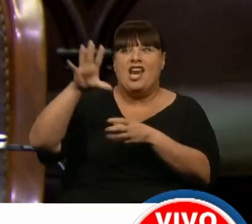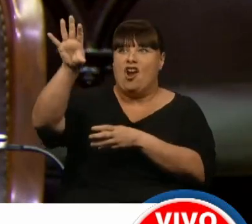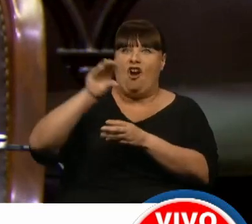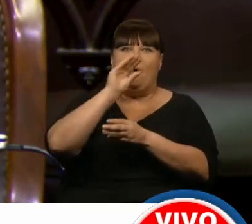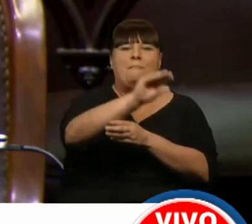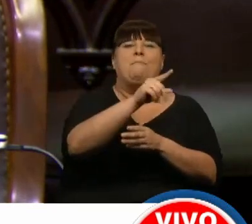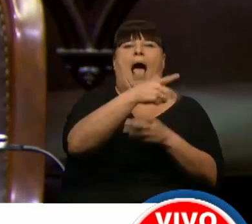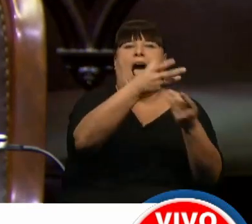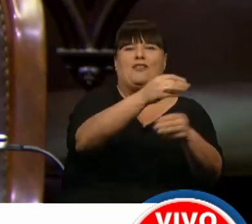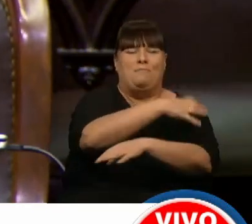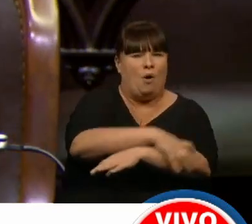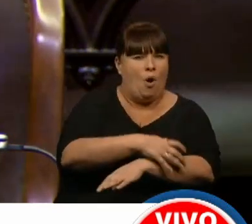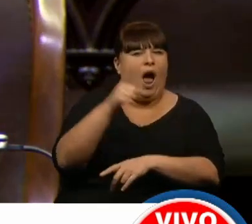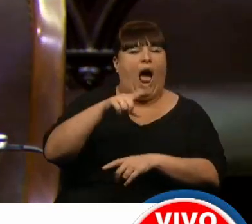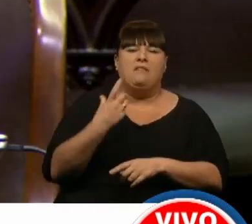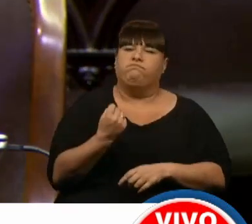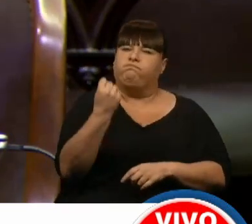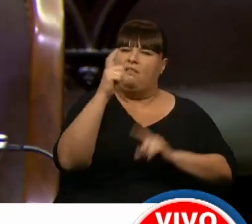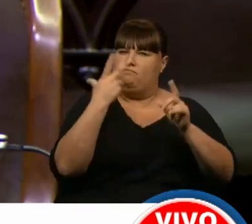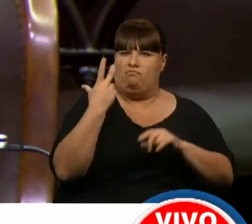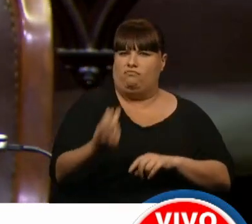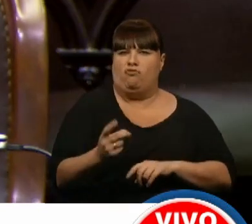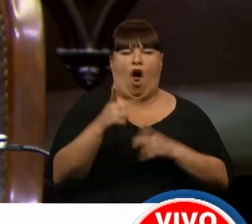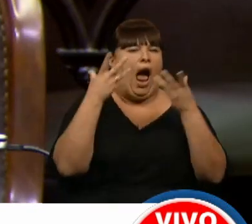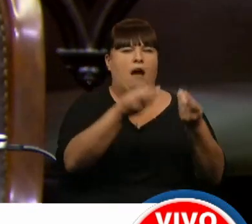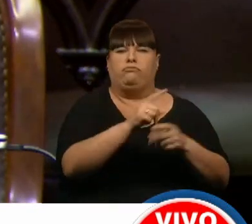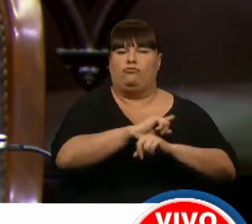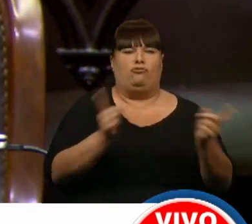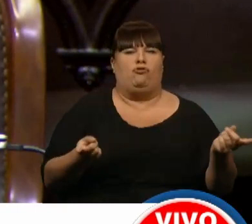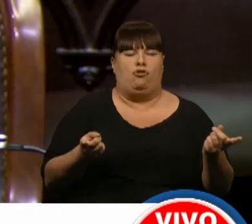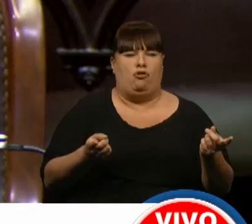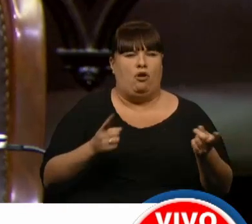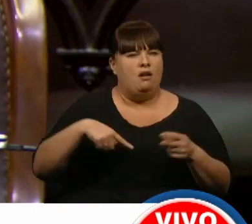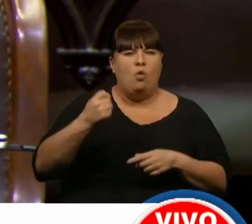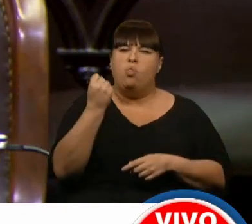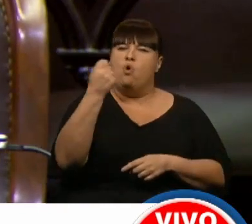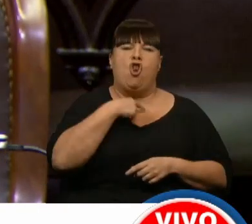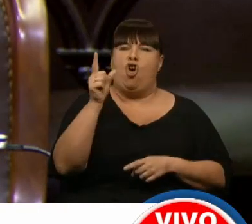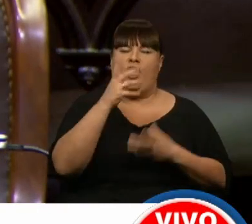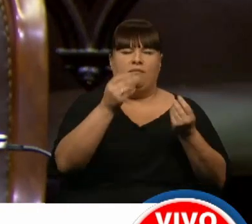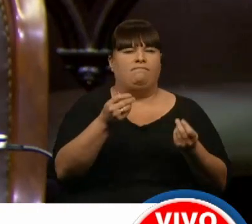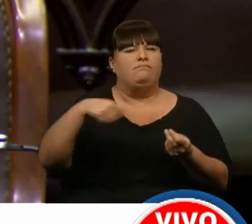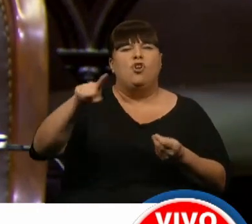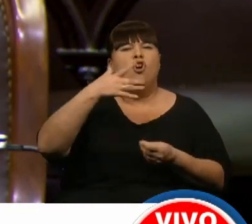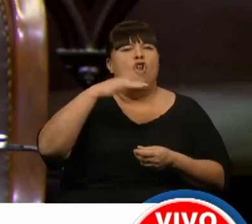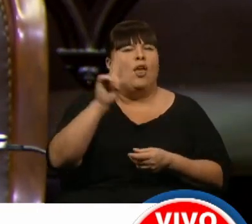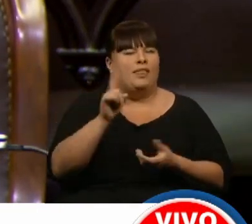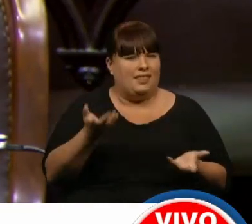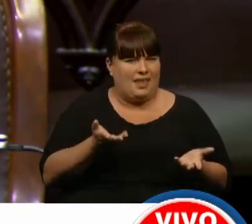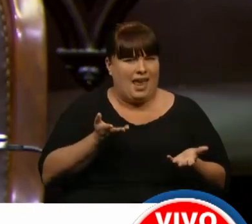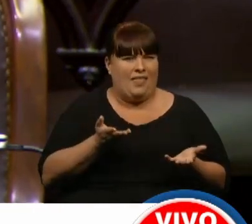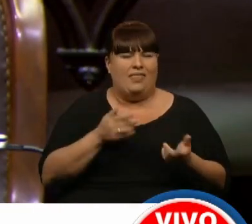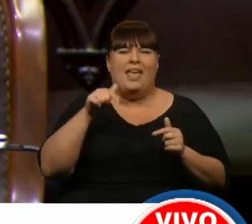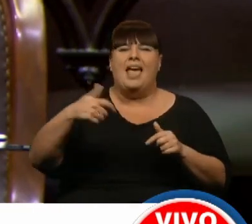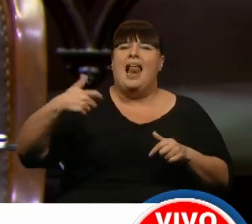riqueza, acá hubo resistencia a ese aporte. Hubo resistencia y no entendieron que